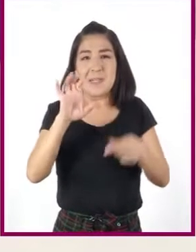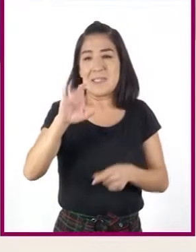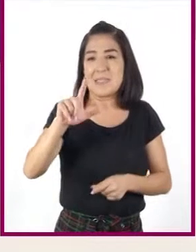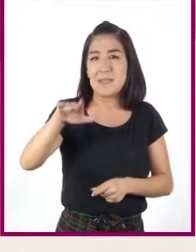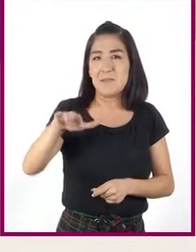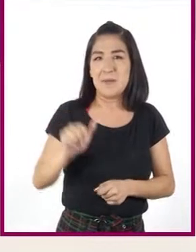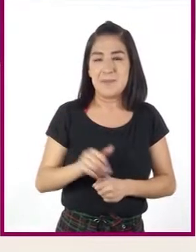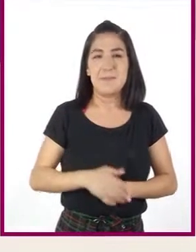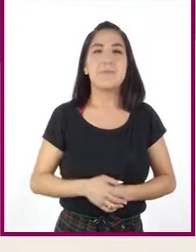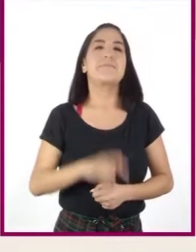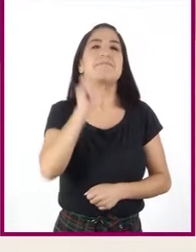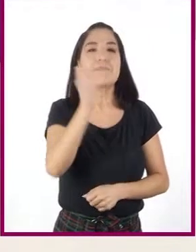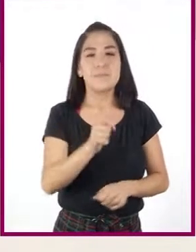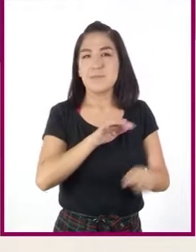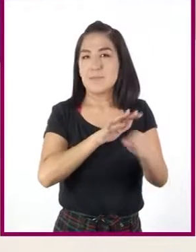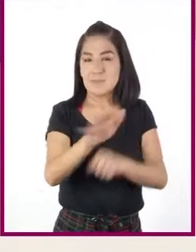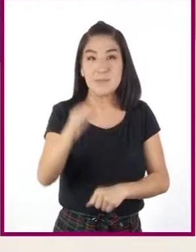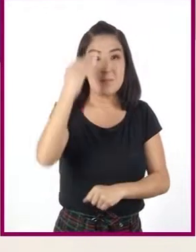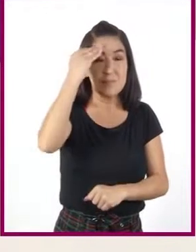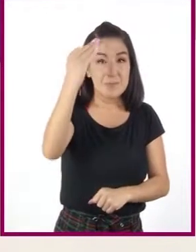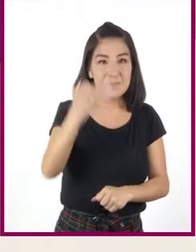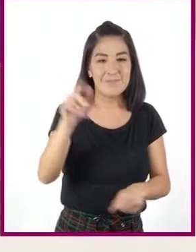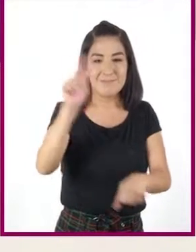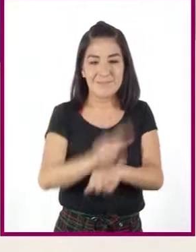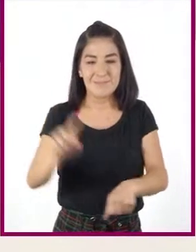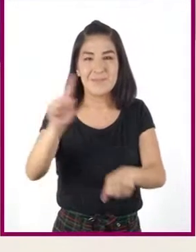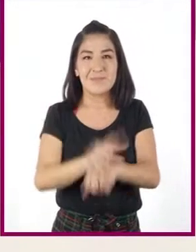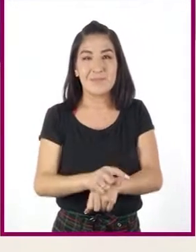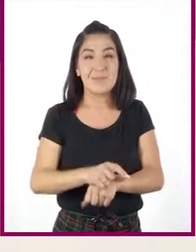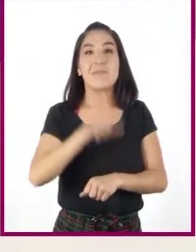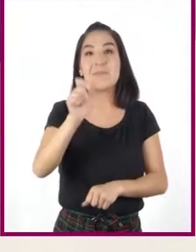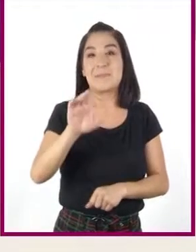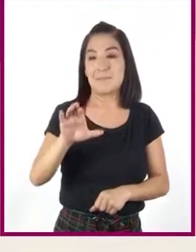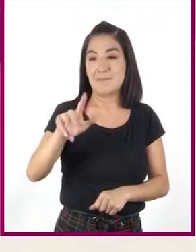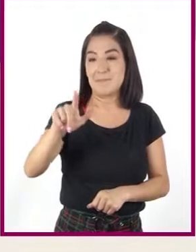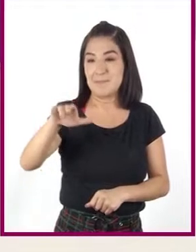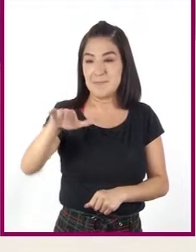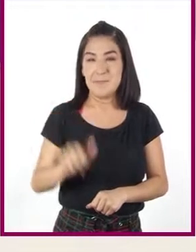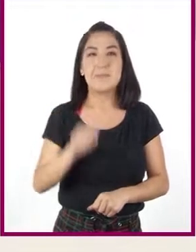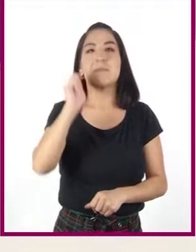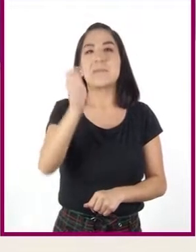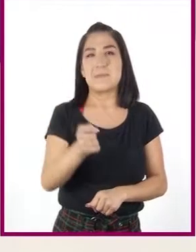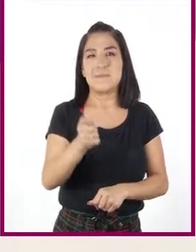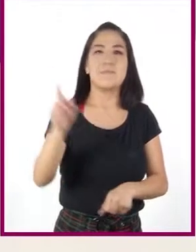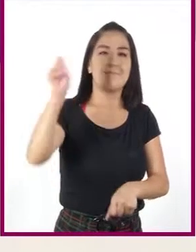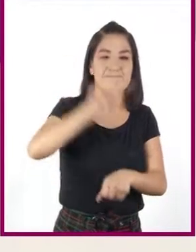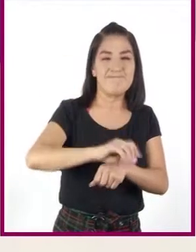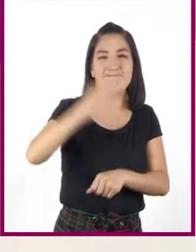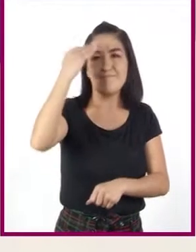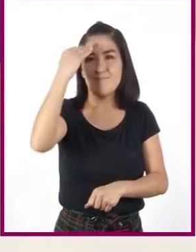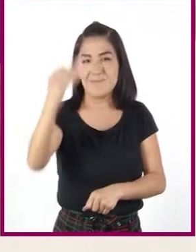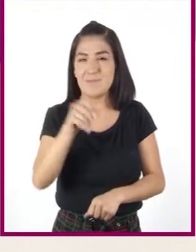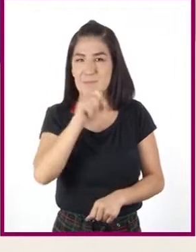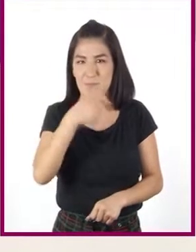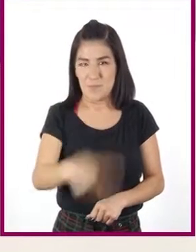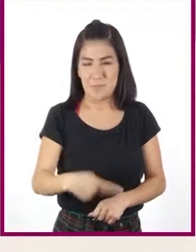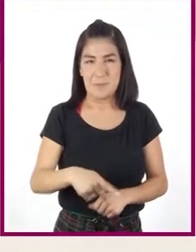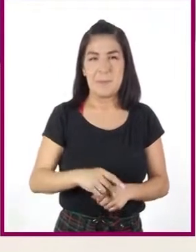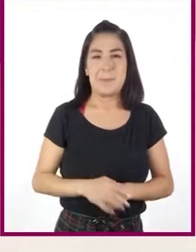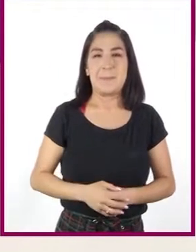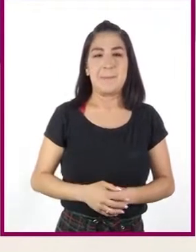Existe el estado del tiempo que cambia todos los días y el clima que prevalece a través del tiempo. A